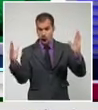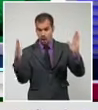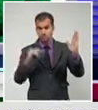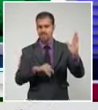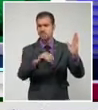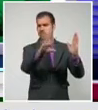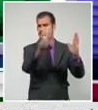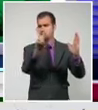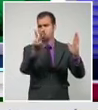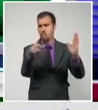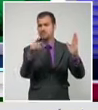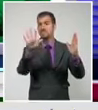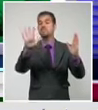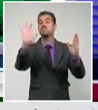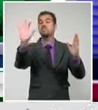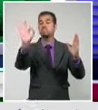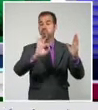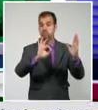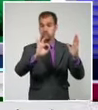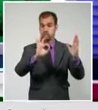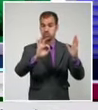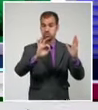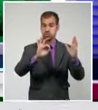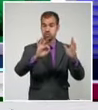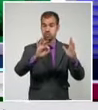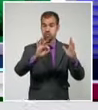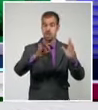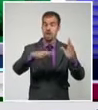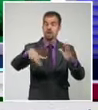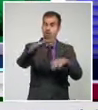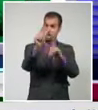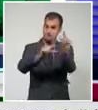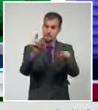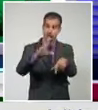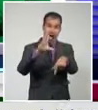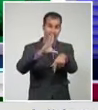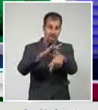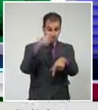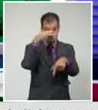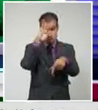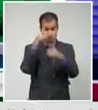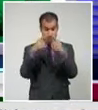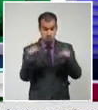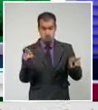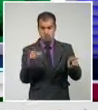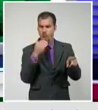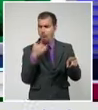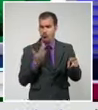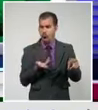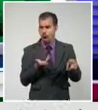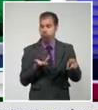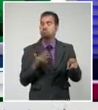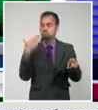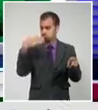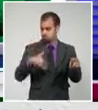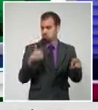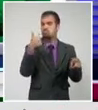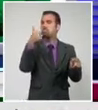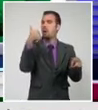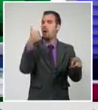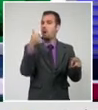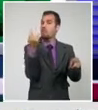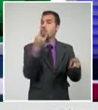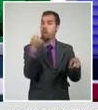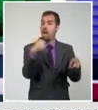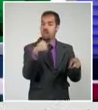52,5% de todos los diagnosticados en Cuba pues han estado asintomáticos en el